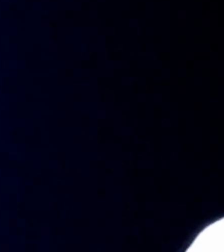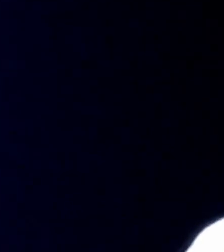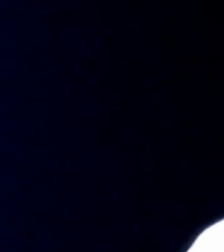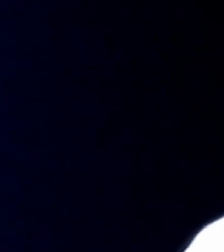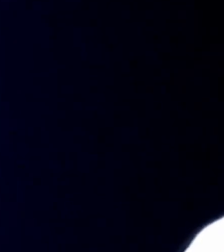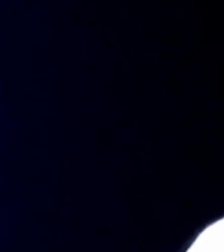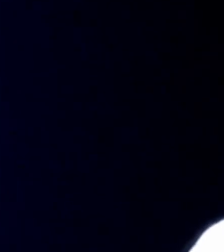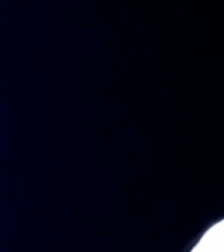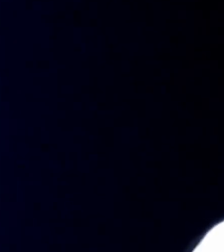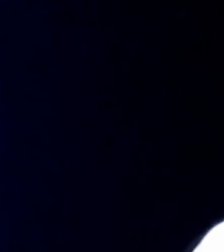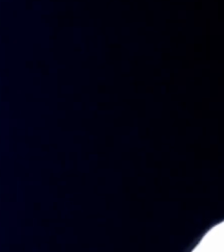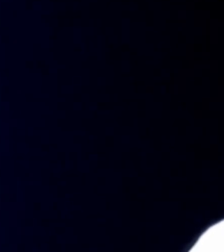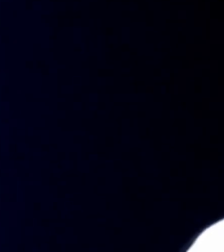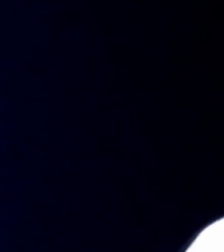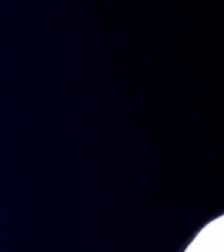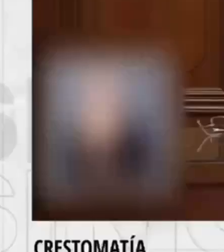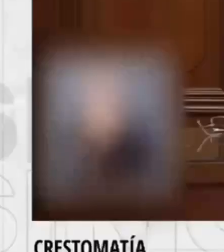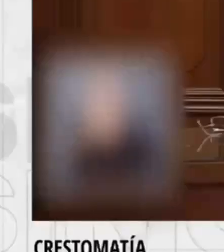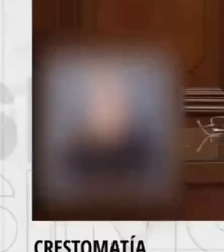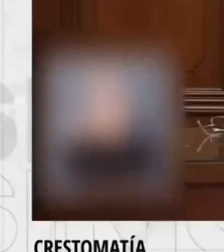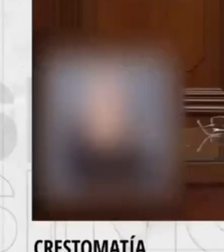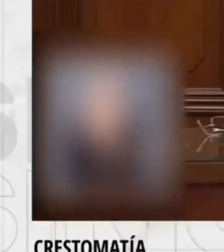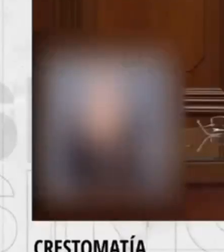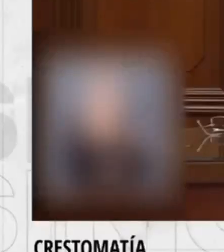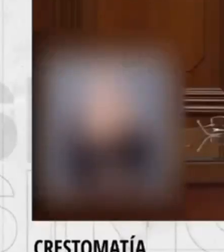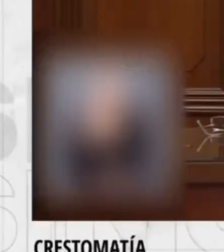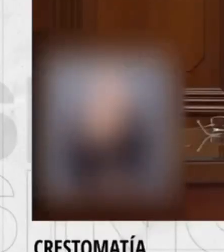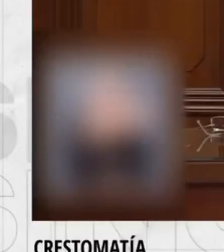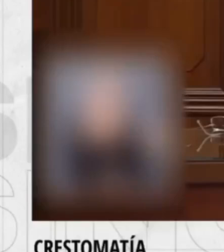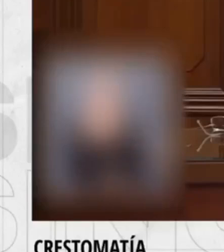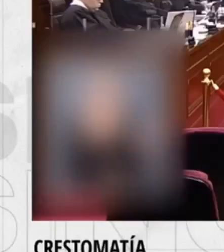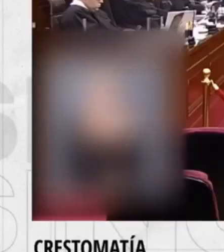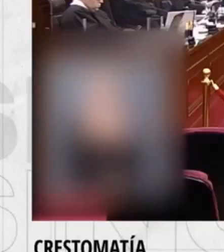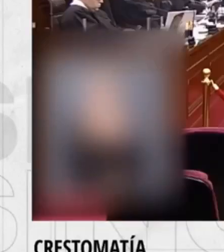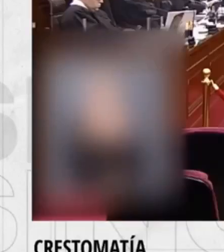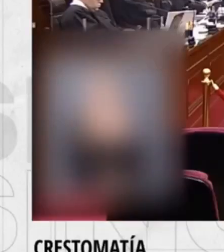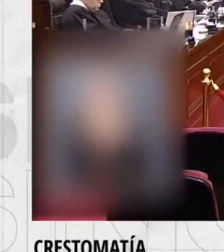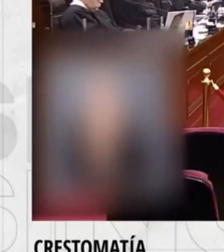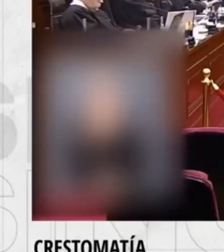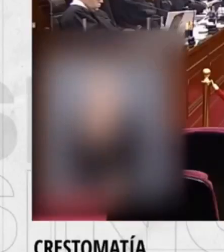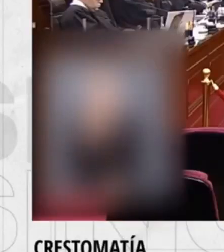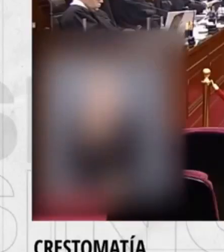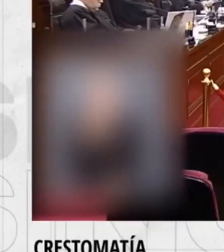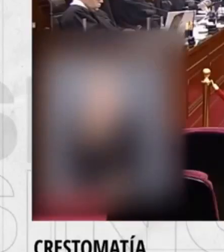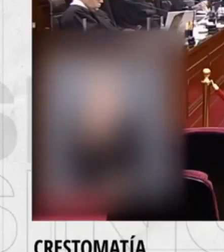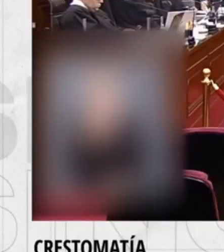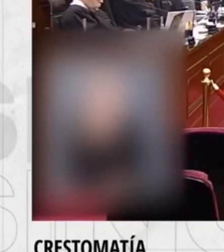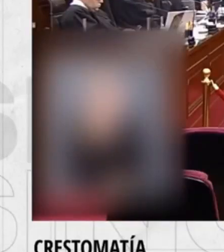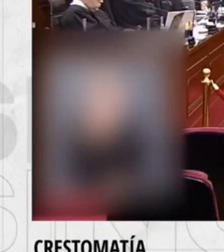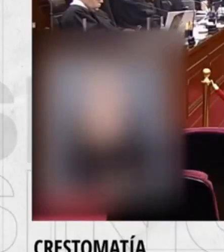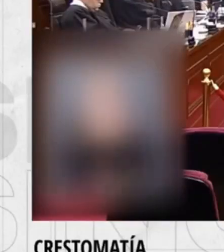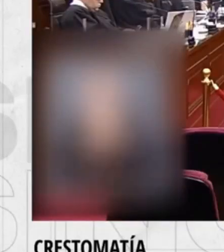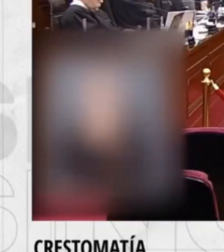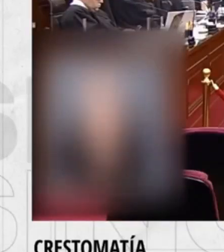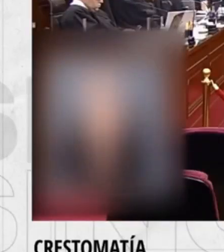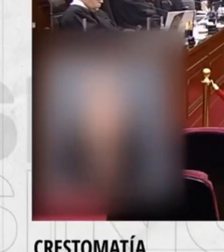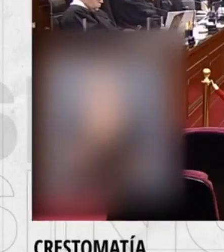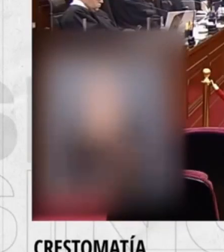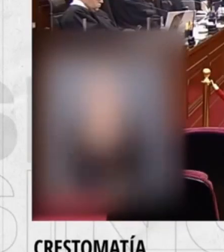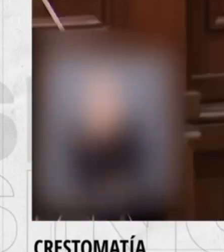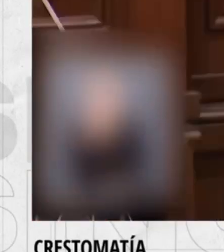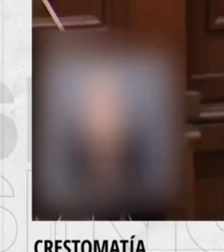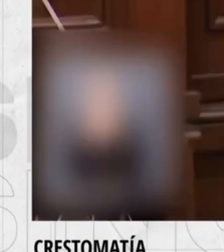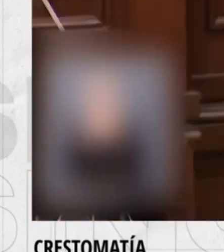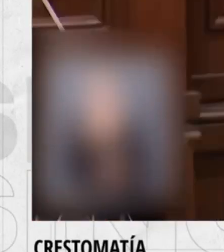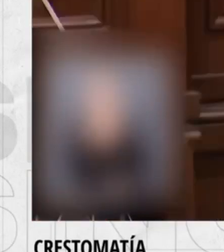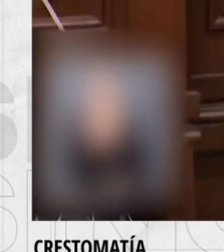carácter político, porque ellos han elegido un proyecto de nación, y por ellos me refiero a la mayoría, no estoy hablando de todos. Por supuesto que